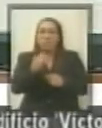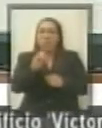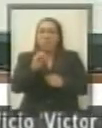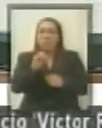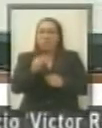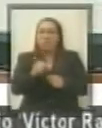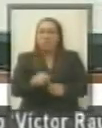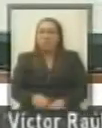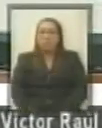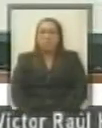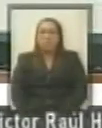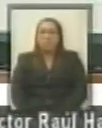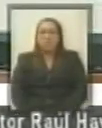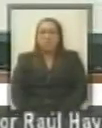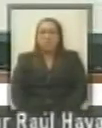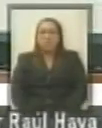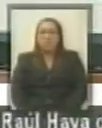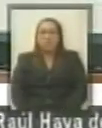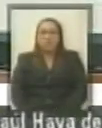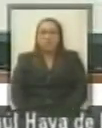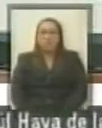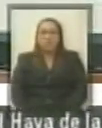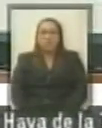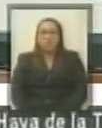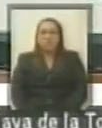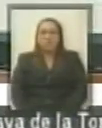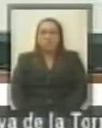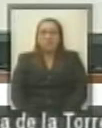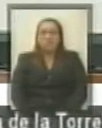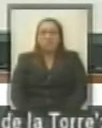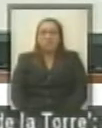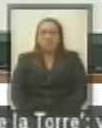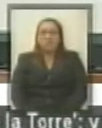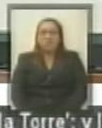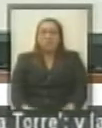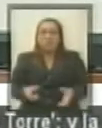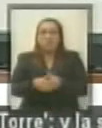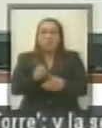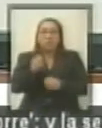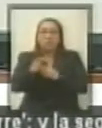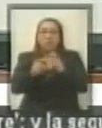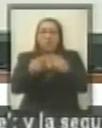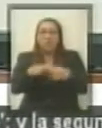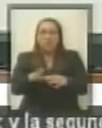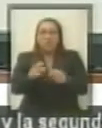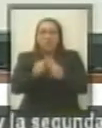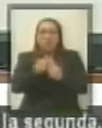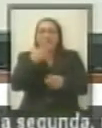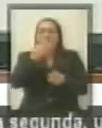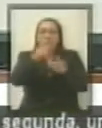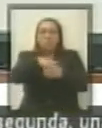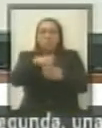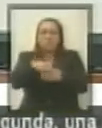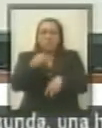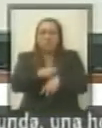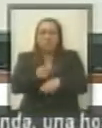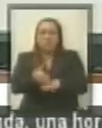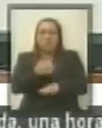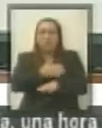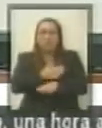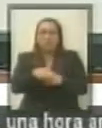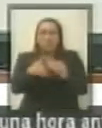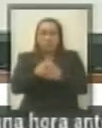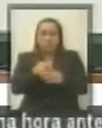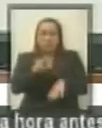OSITRAN. La comisión de selección publicó la convocatoria correspondiente y ha recibido las postulaciones en el plazo previsto,